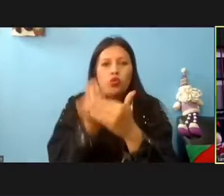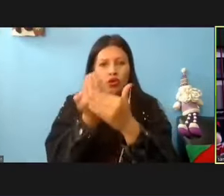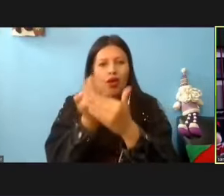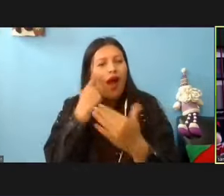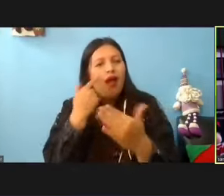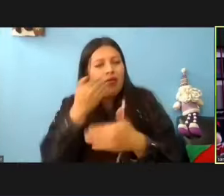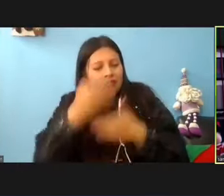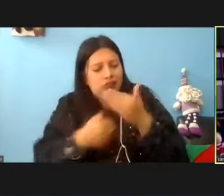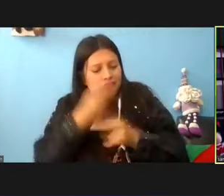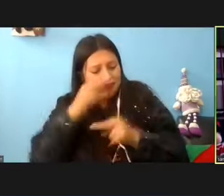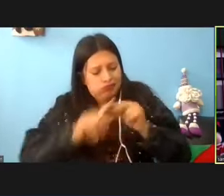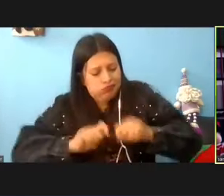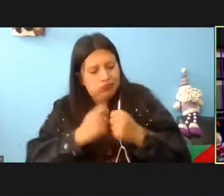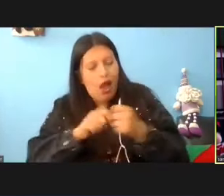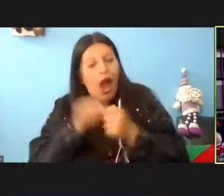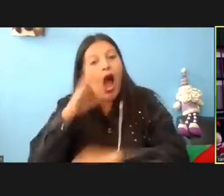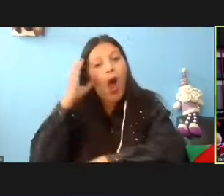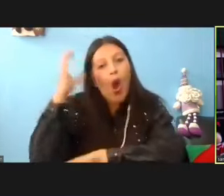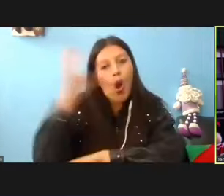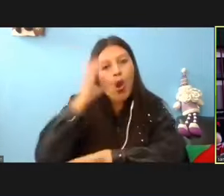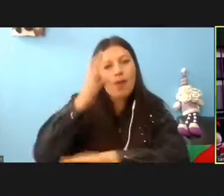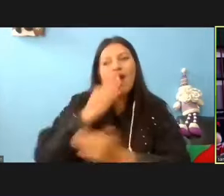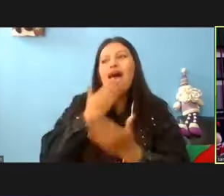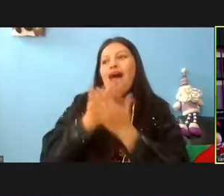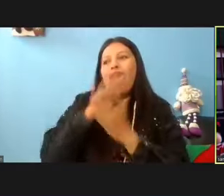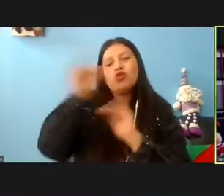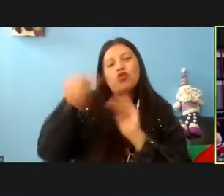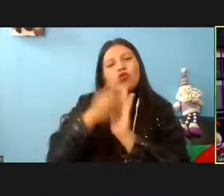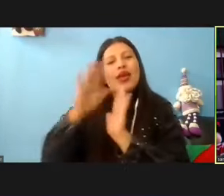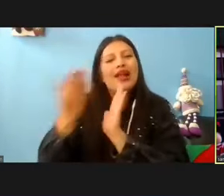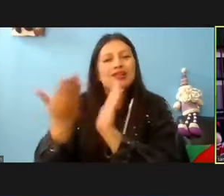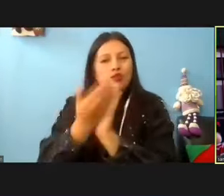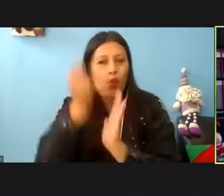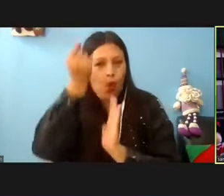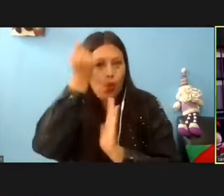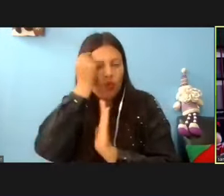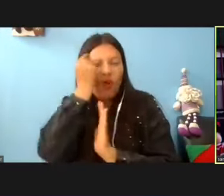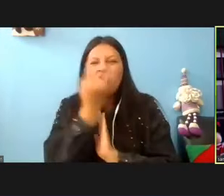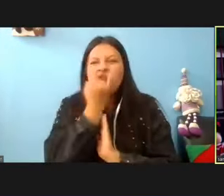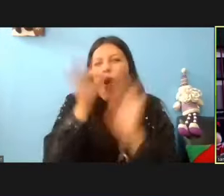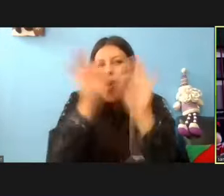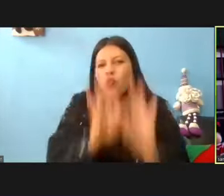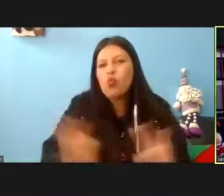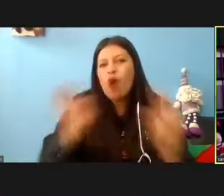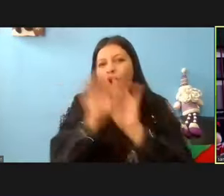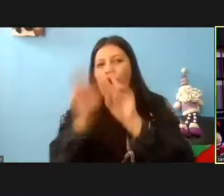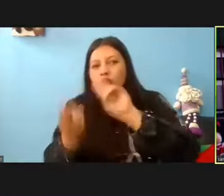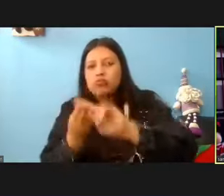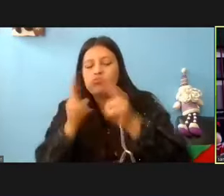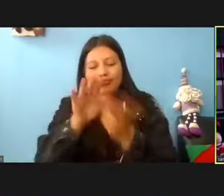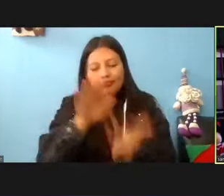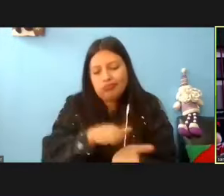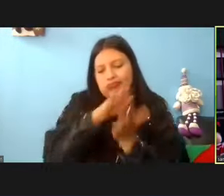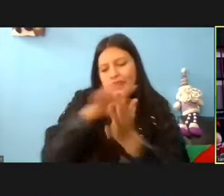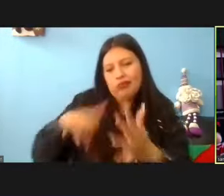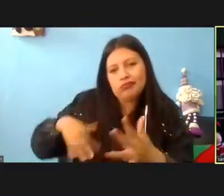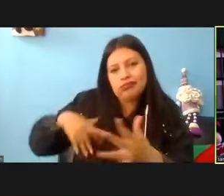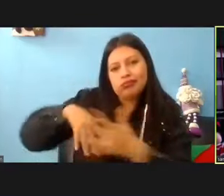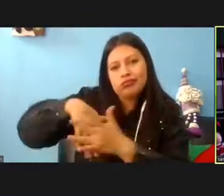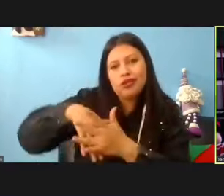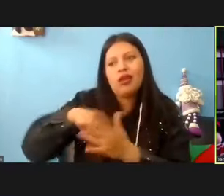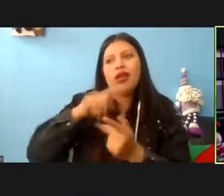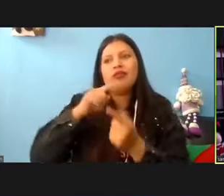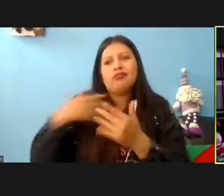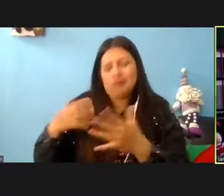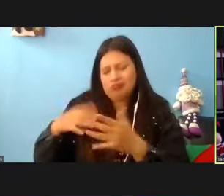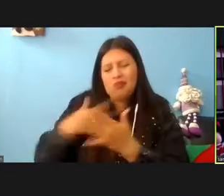vienen tejiendo en el país a propósito de estos estudios de la memoria. Un interés importante en relación con los archivos, con las